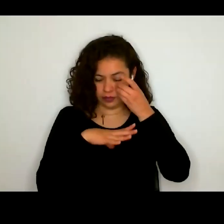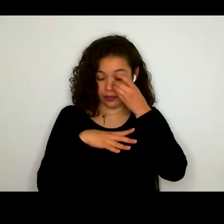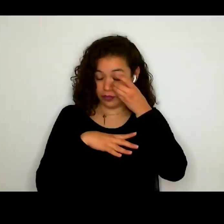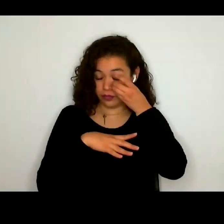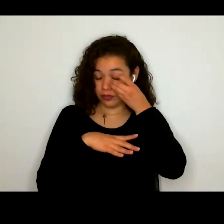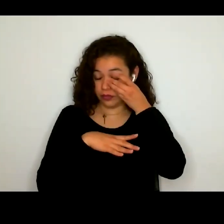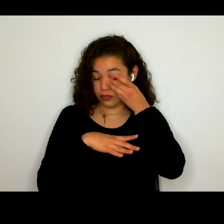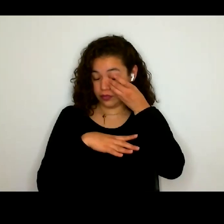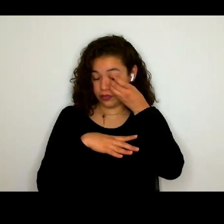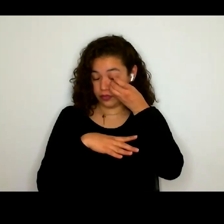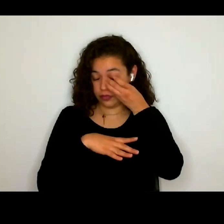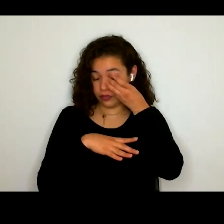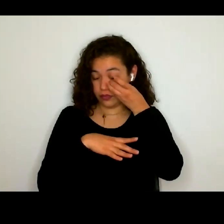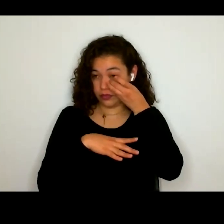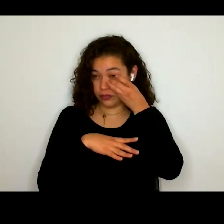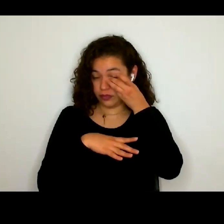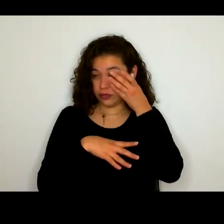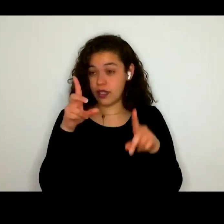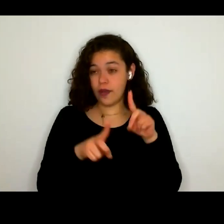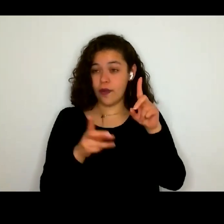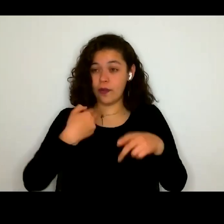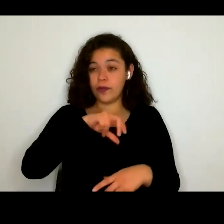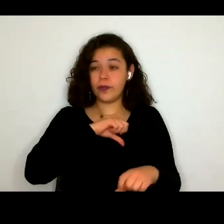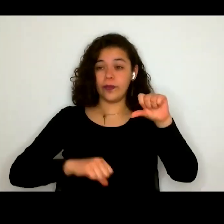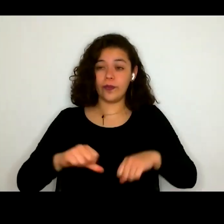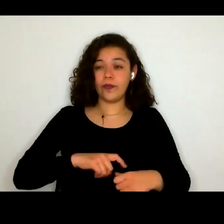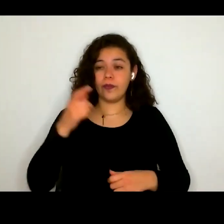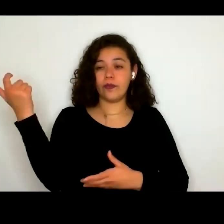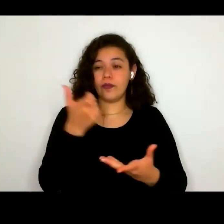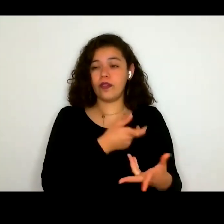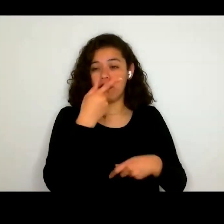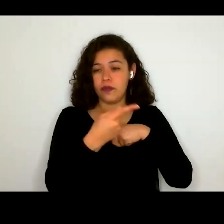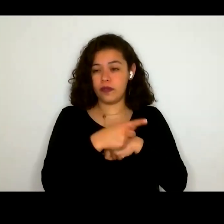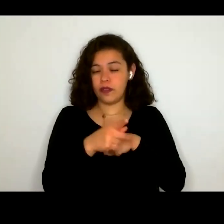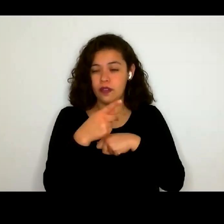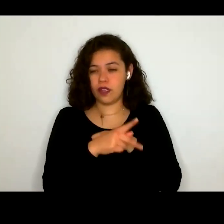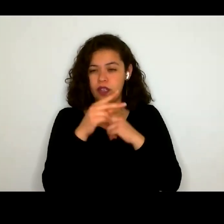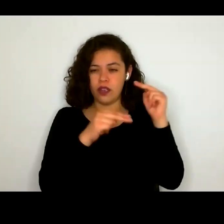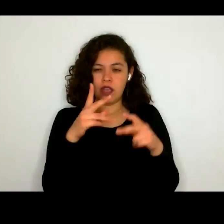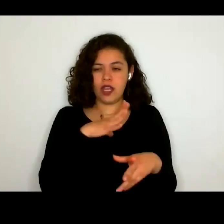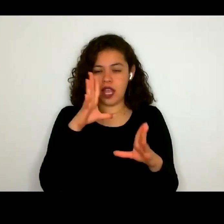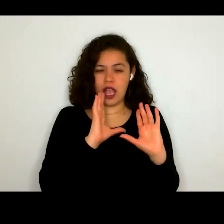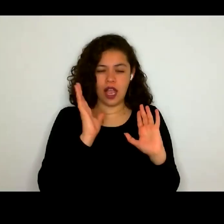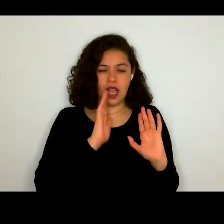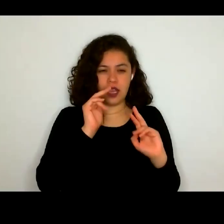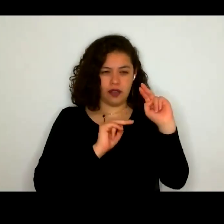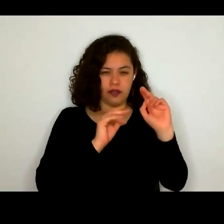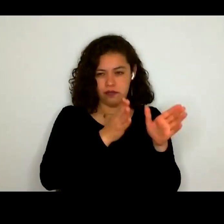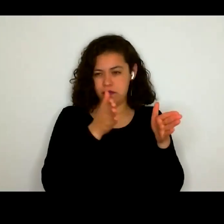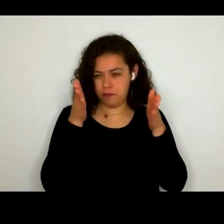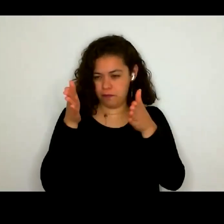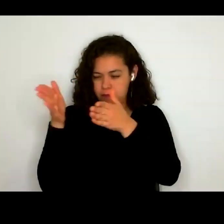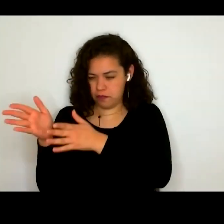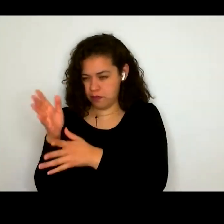Y dependiendo de nuestra actividad económica, se clasifica el grado de riesgo. Por ejemplo, se me viene ahorita a la mente, a lo mejor